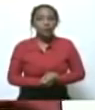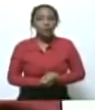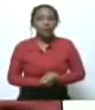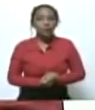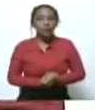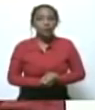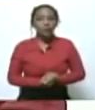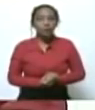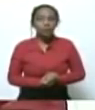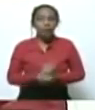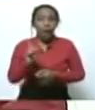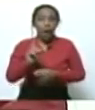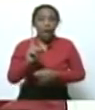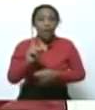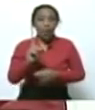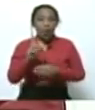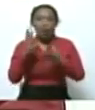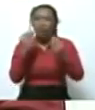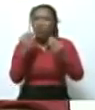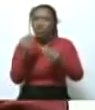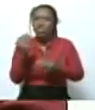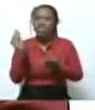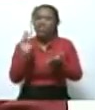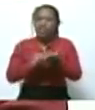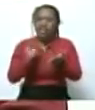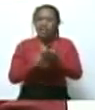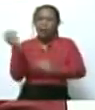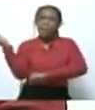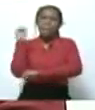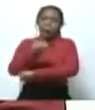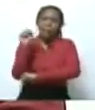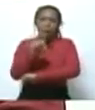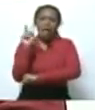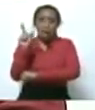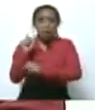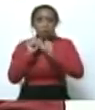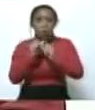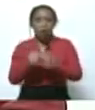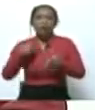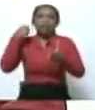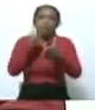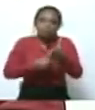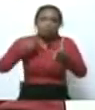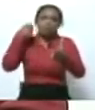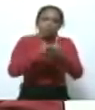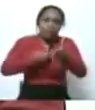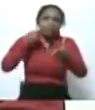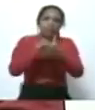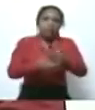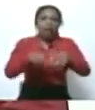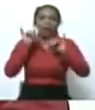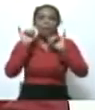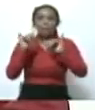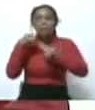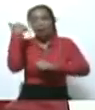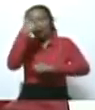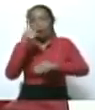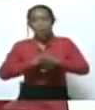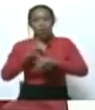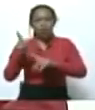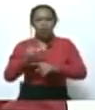O sea, ha sido derrotado tantas veces. Y ellos siguen insistiendo con la misma careta porque son